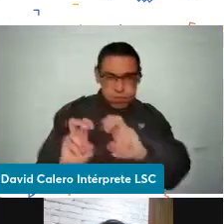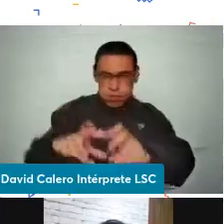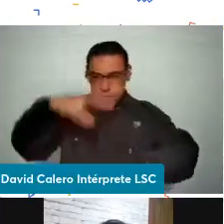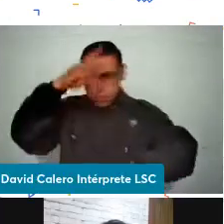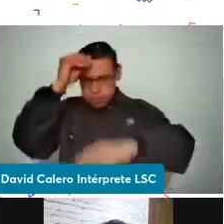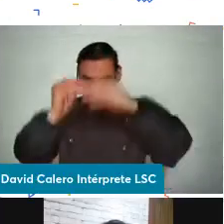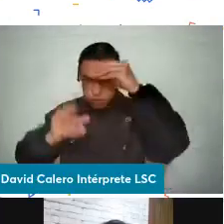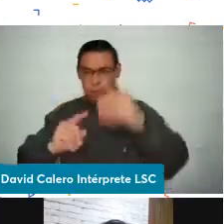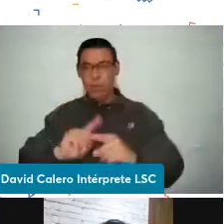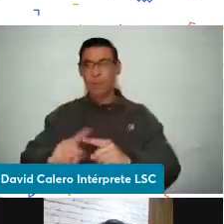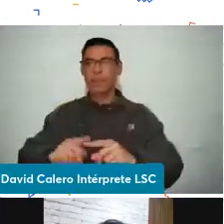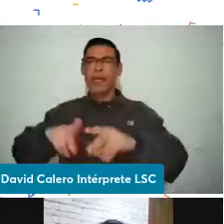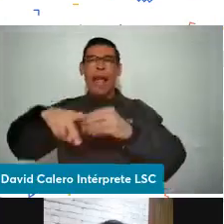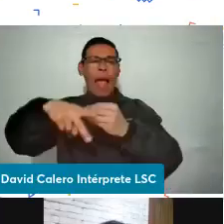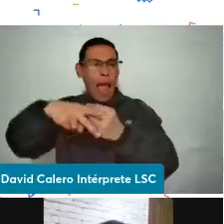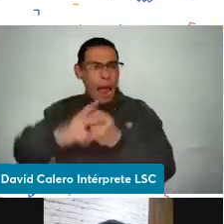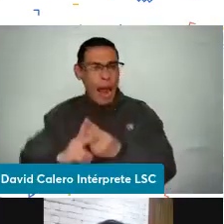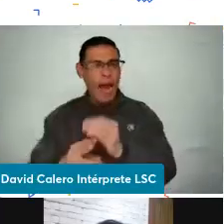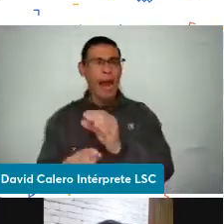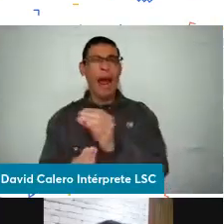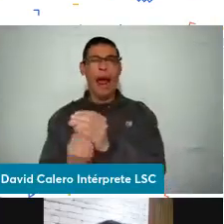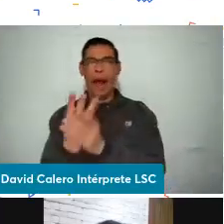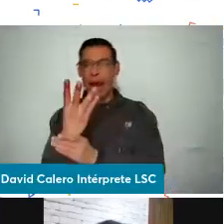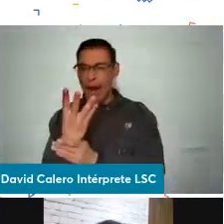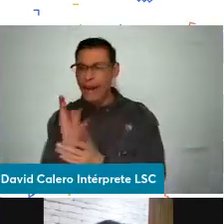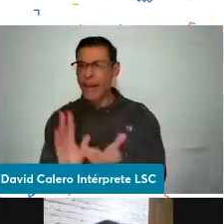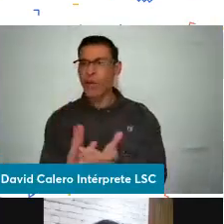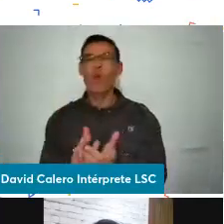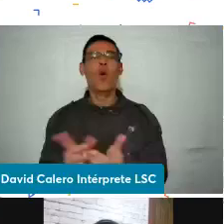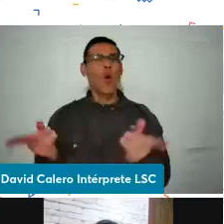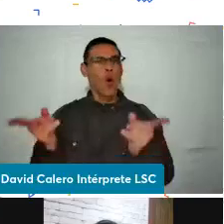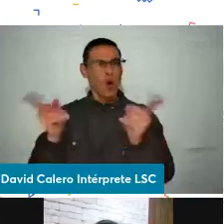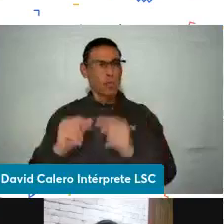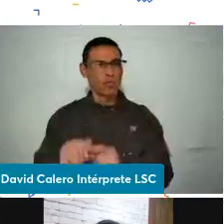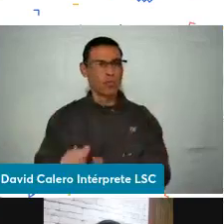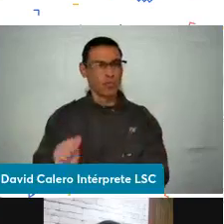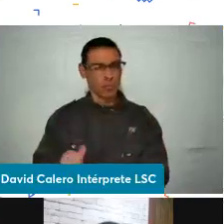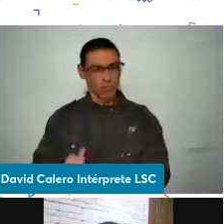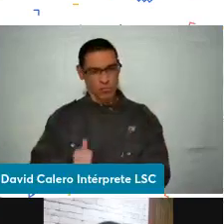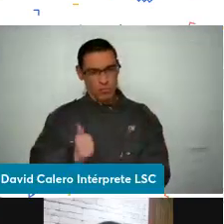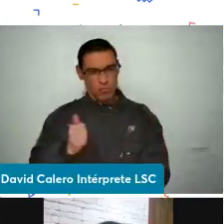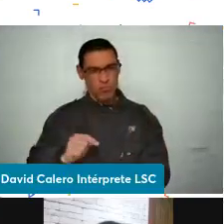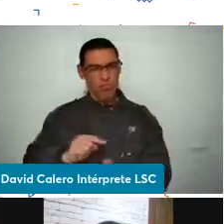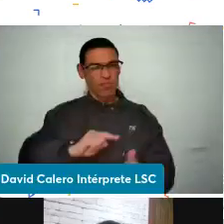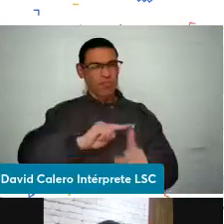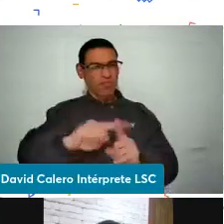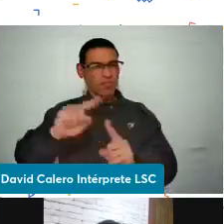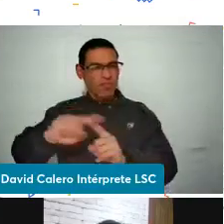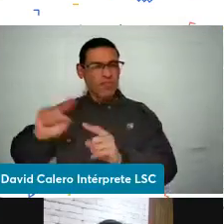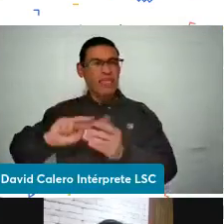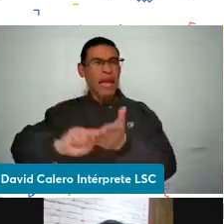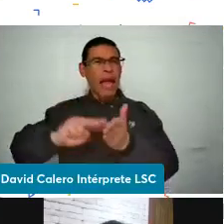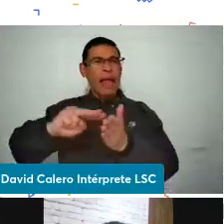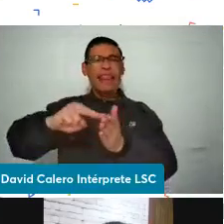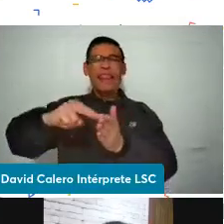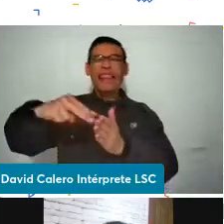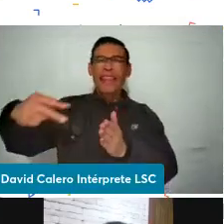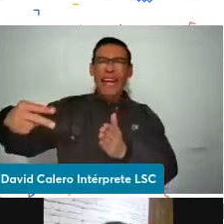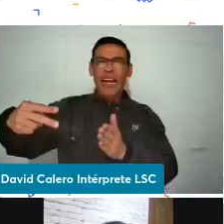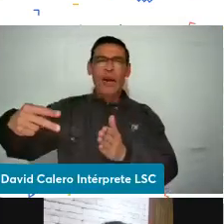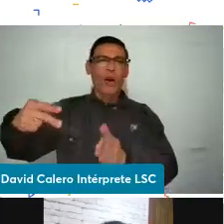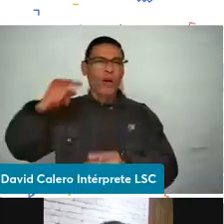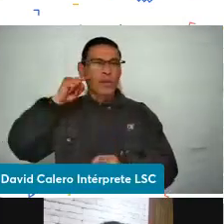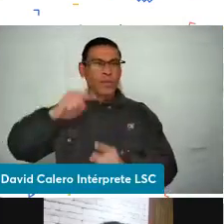recursos y un manejo continuo de diferentes tecnologías que le permitan apoyar